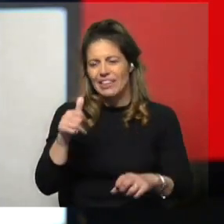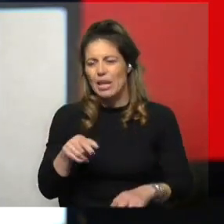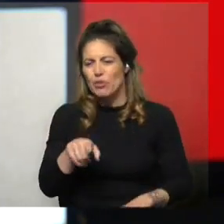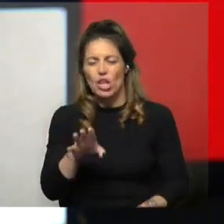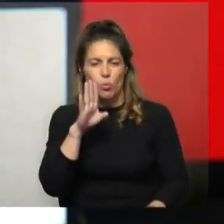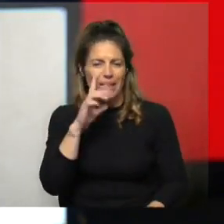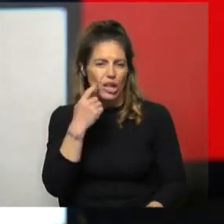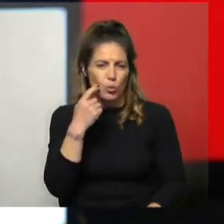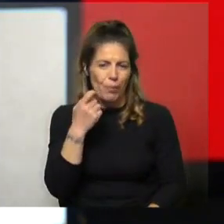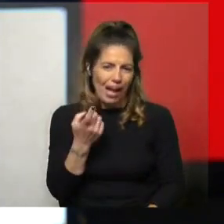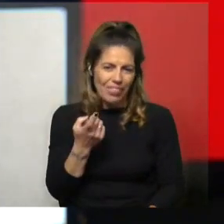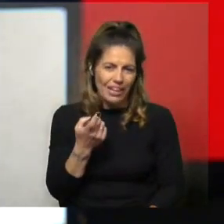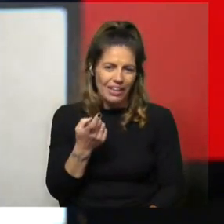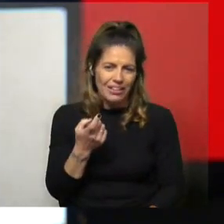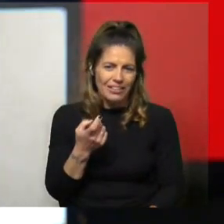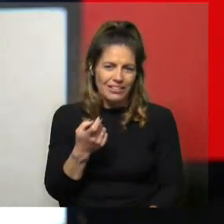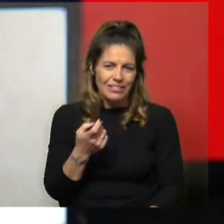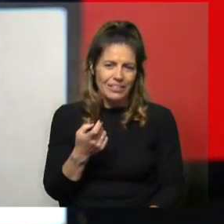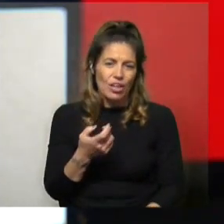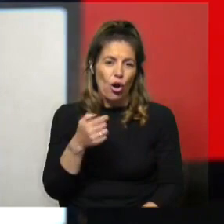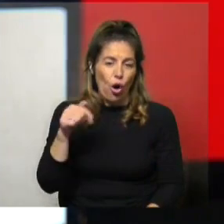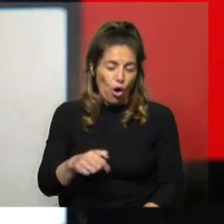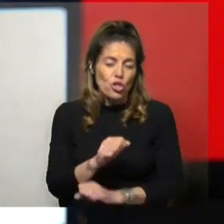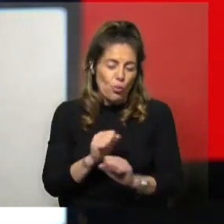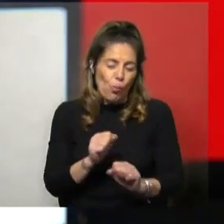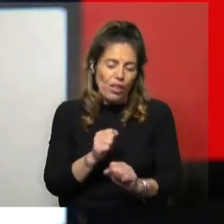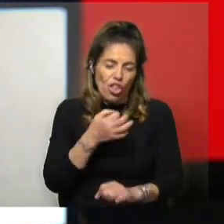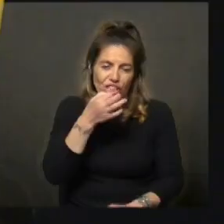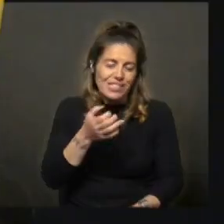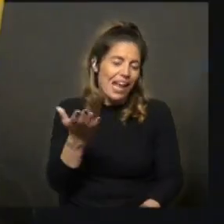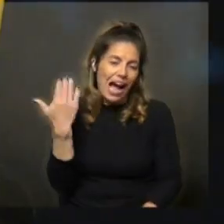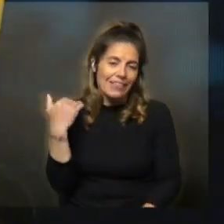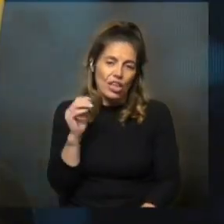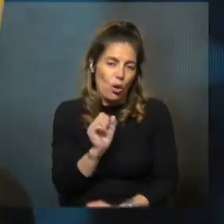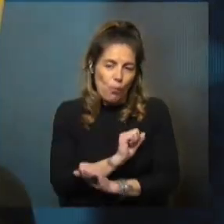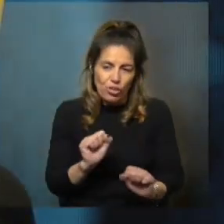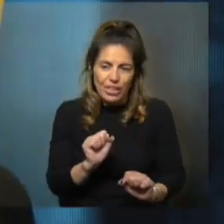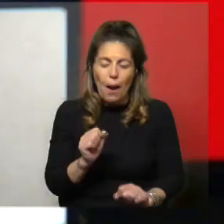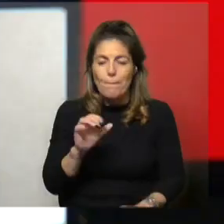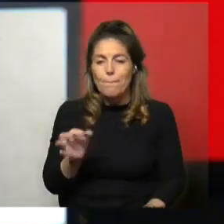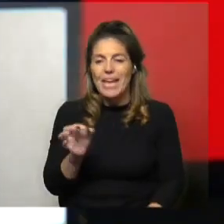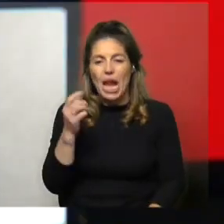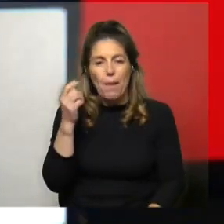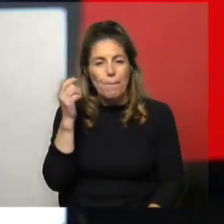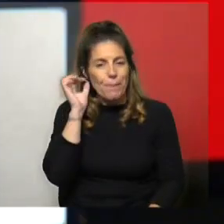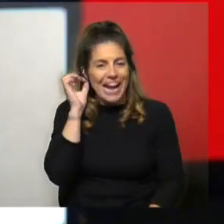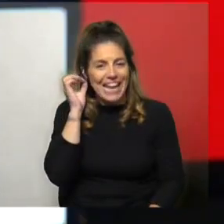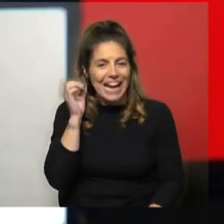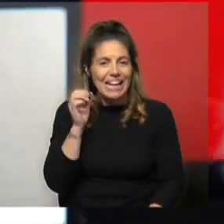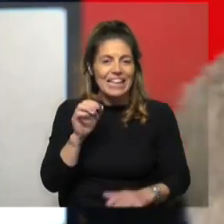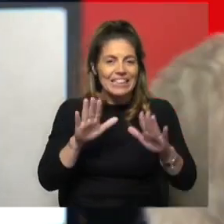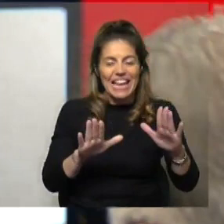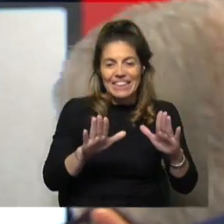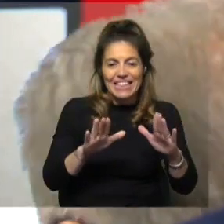padres O sea la imagen Clara ente hoy Yo la puedo describir antes no podía pero mi hermana estaba acá y posiblemente a 10 Met estaban